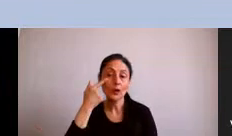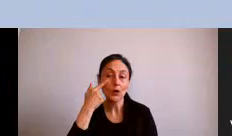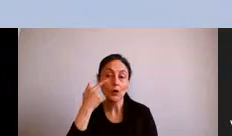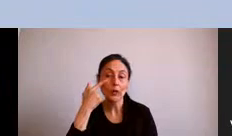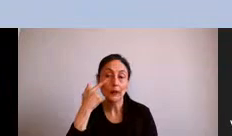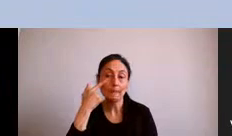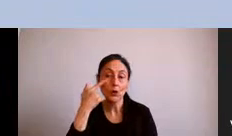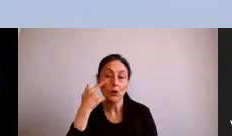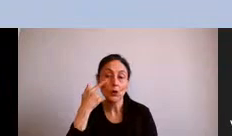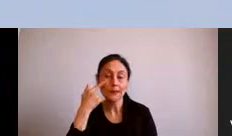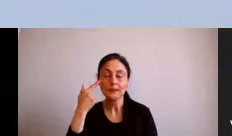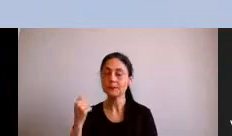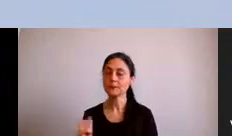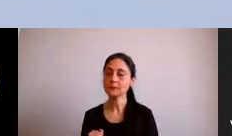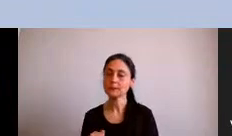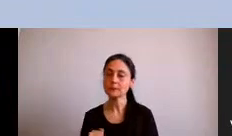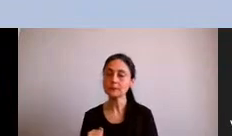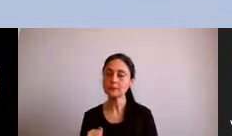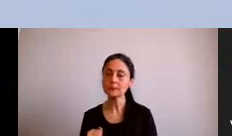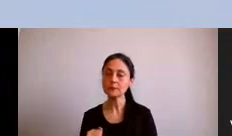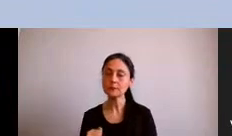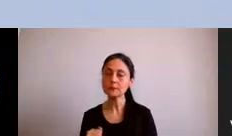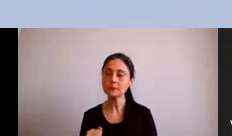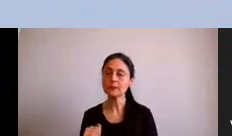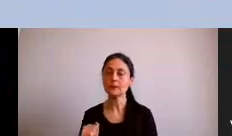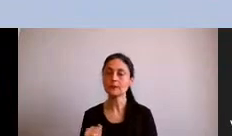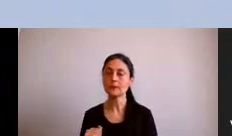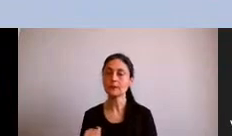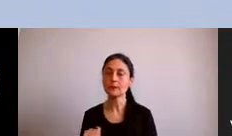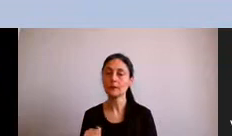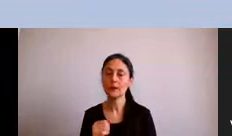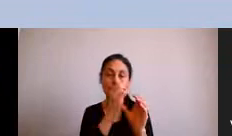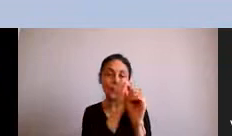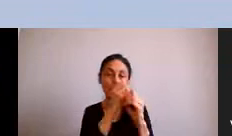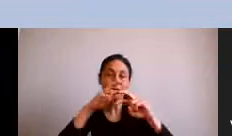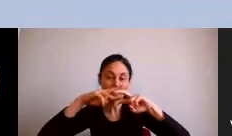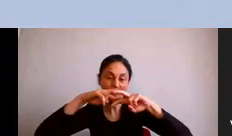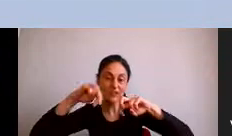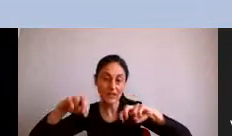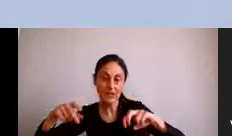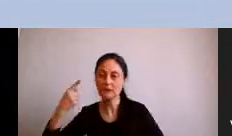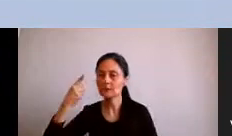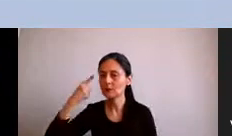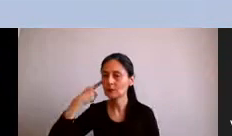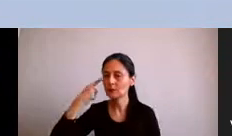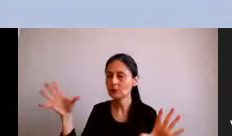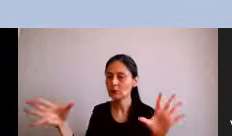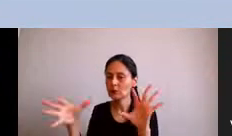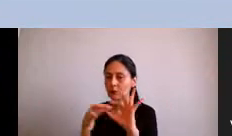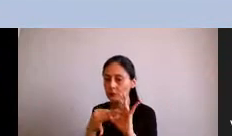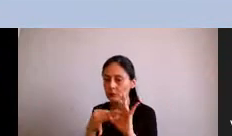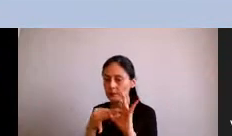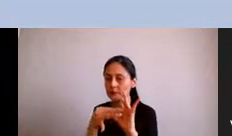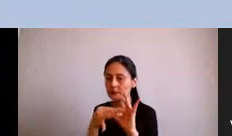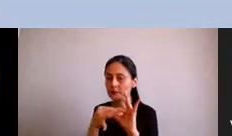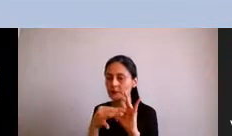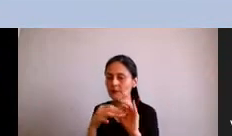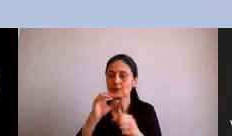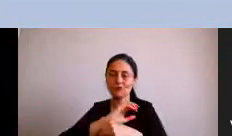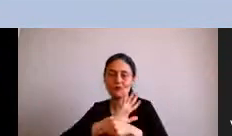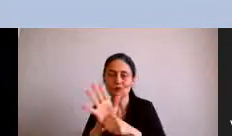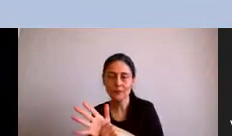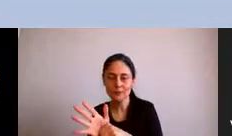¿ya? No solo de bioanálisis clínico y de oftalmología se asocian a la pandemia, al COVID-19, sino